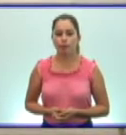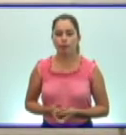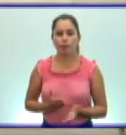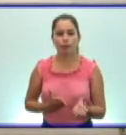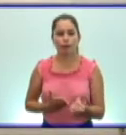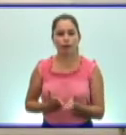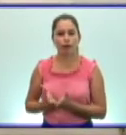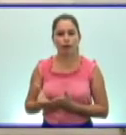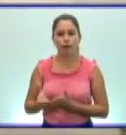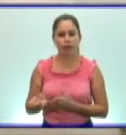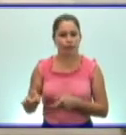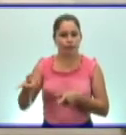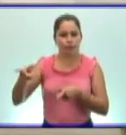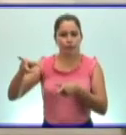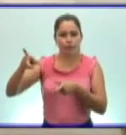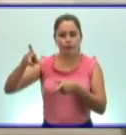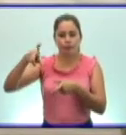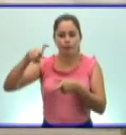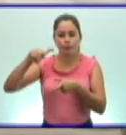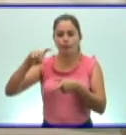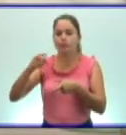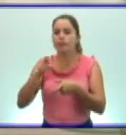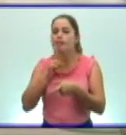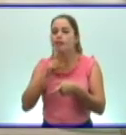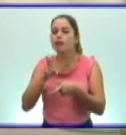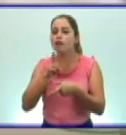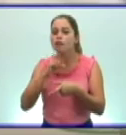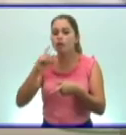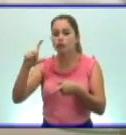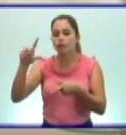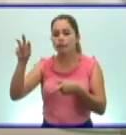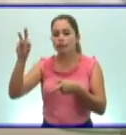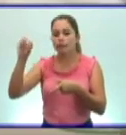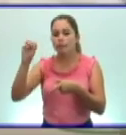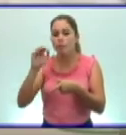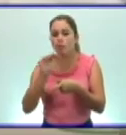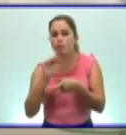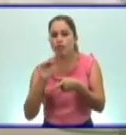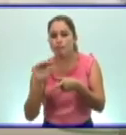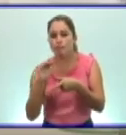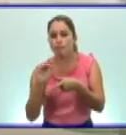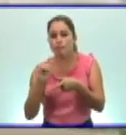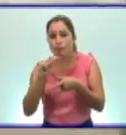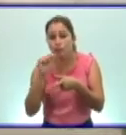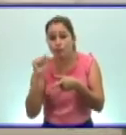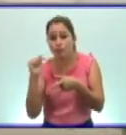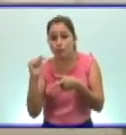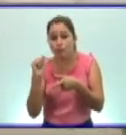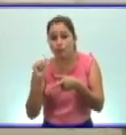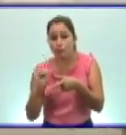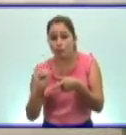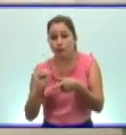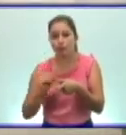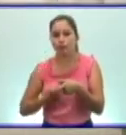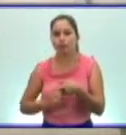Continuamos añadiendo agua hasta unos centímetros por debajo de la marca de enrase o aforo.